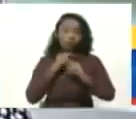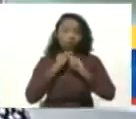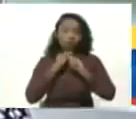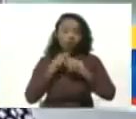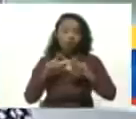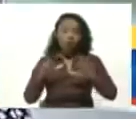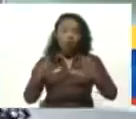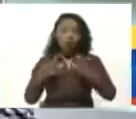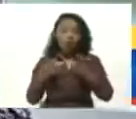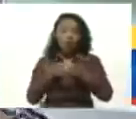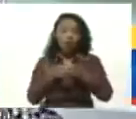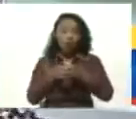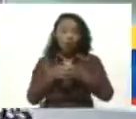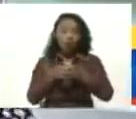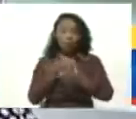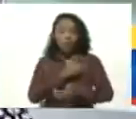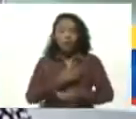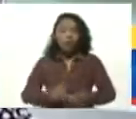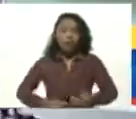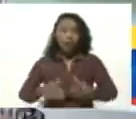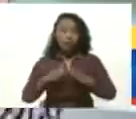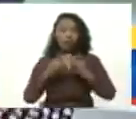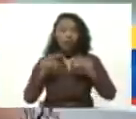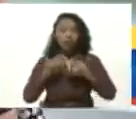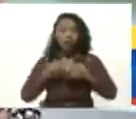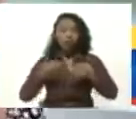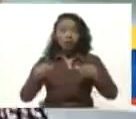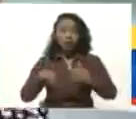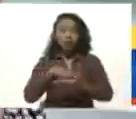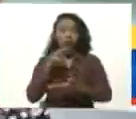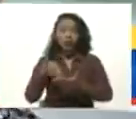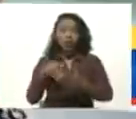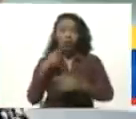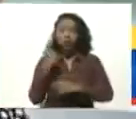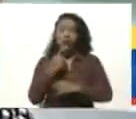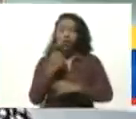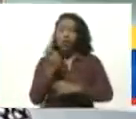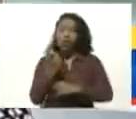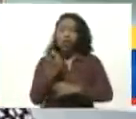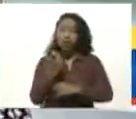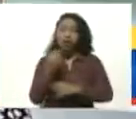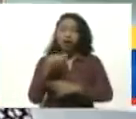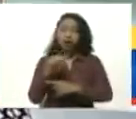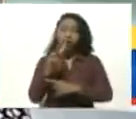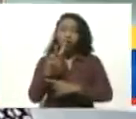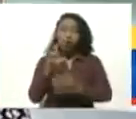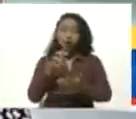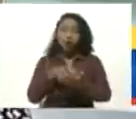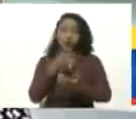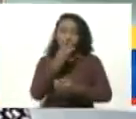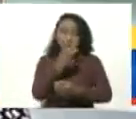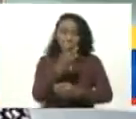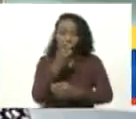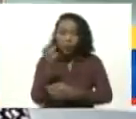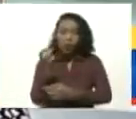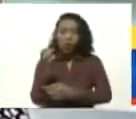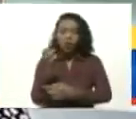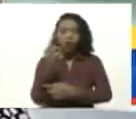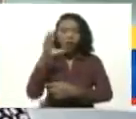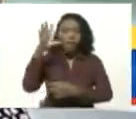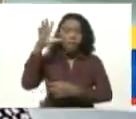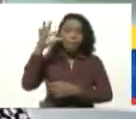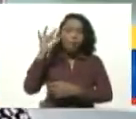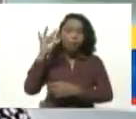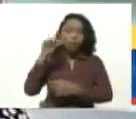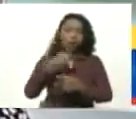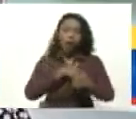nuestros equipos, presidente, en todo el territorio nacional. Solo faltan dos estados por visitar con la gota de